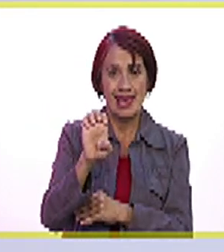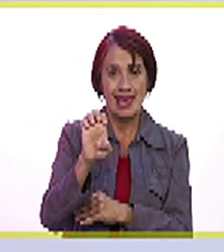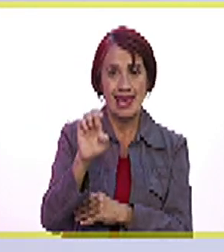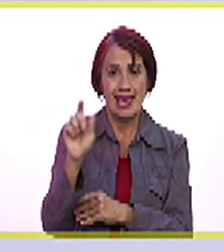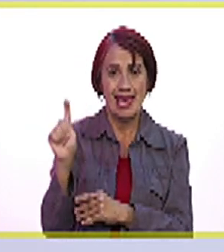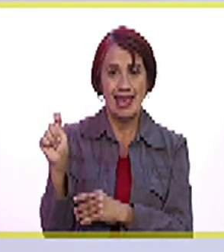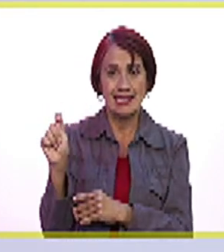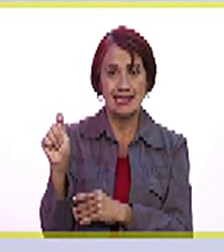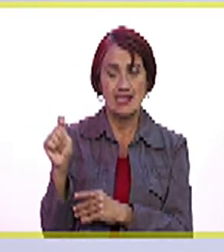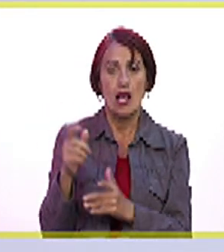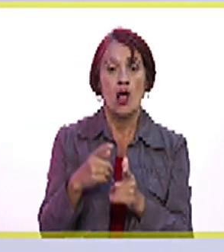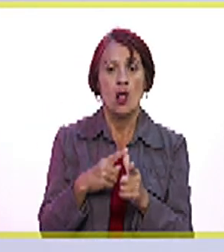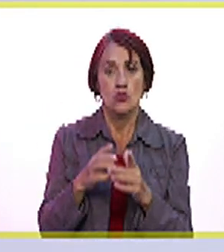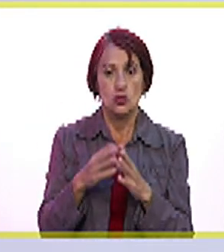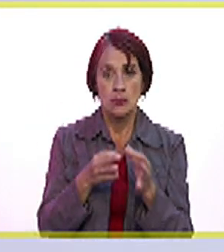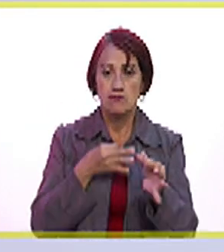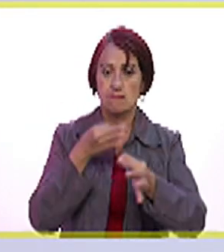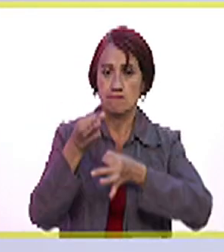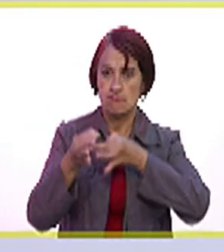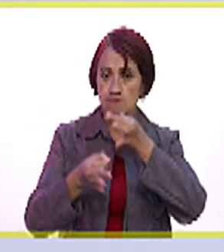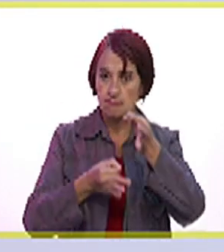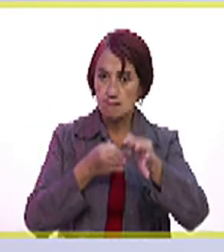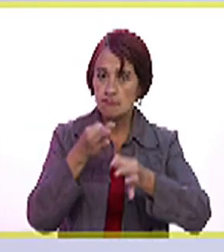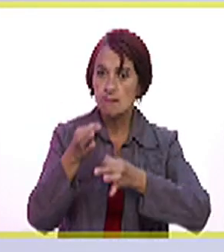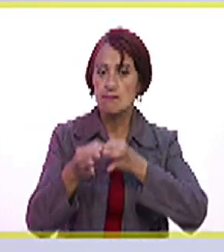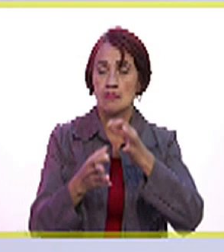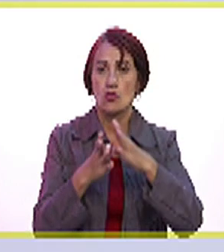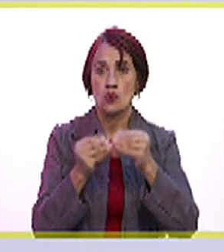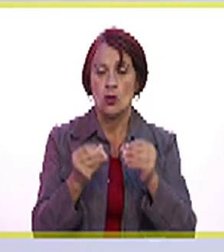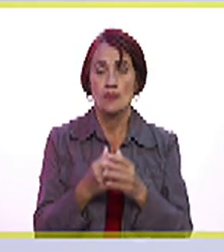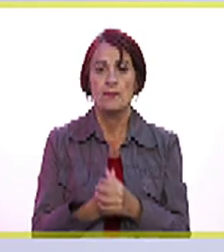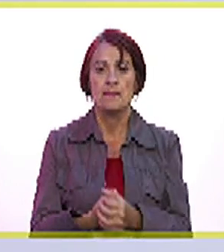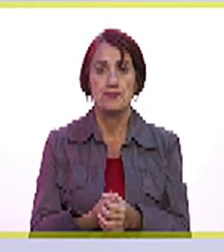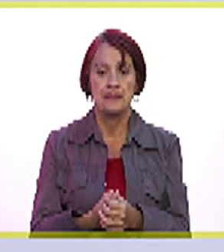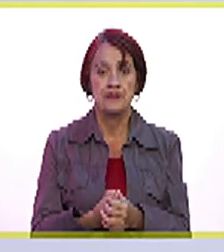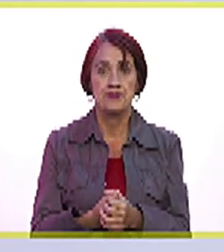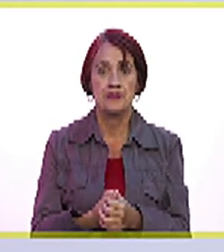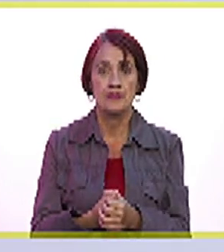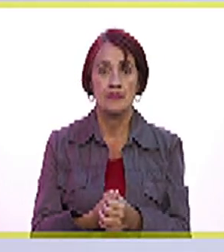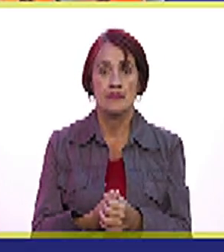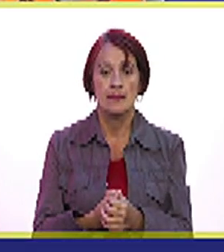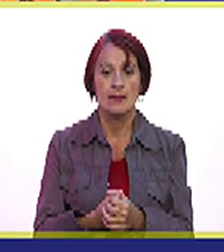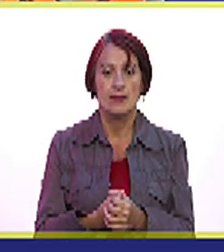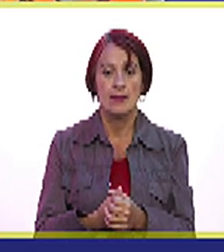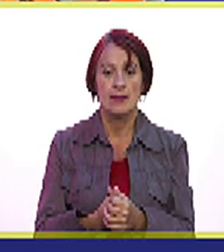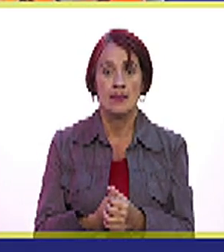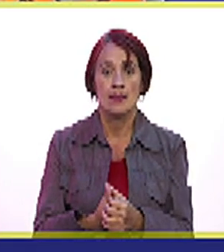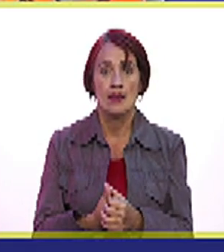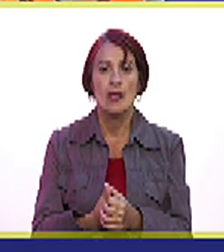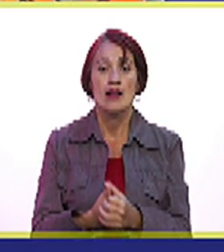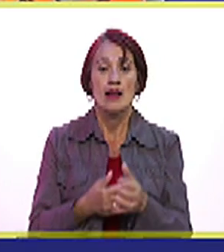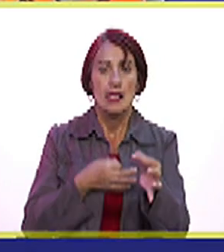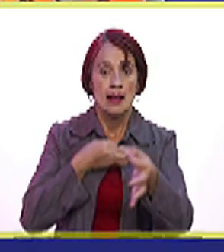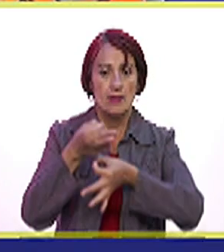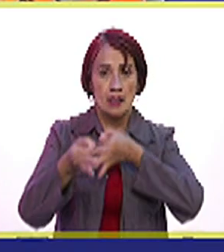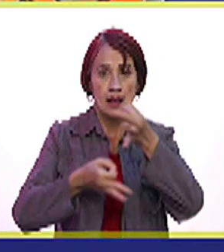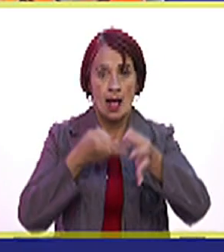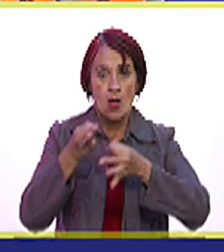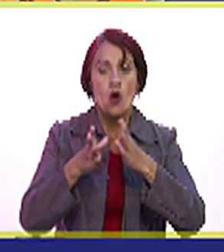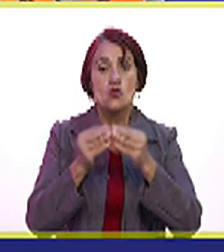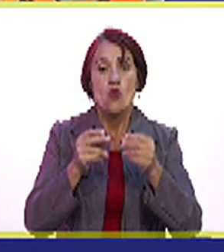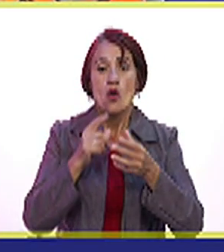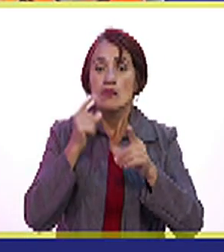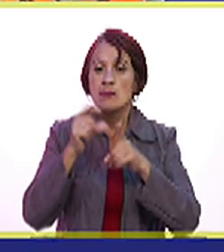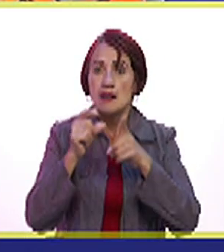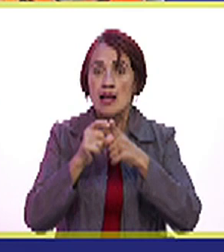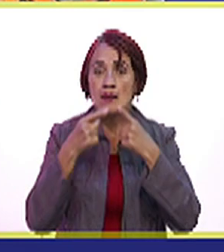¿ok? Vamos a hacer un refrescamiento de esto porque vamos a continuar. Recuerden, vamos seguido. Les había dicho que se pronuncia